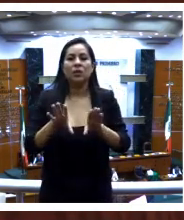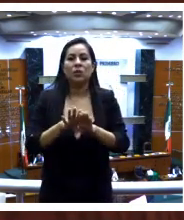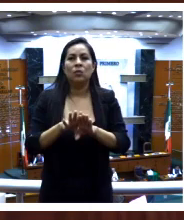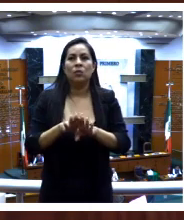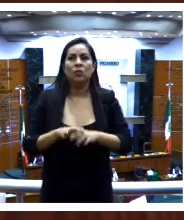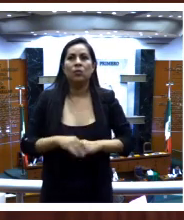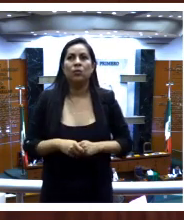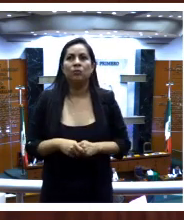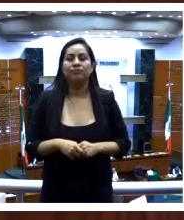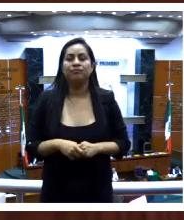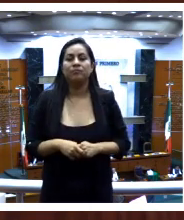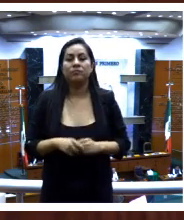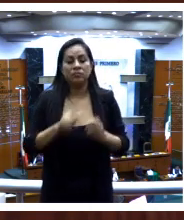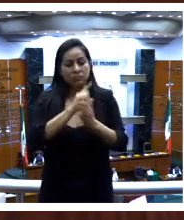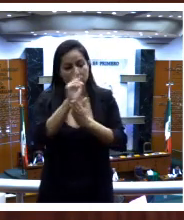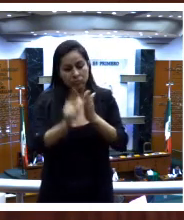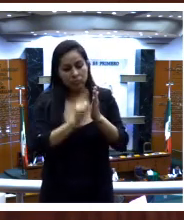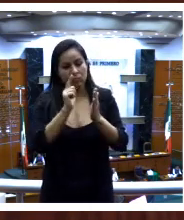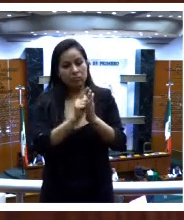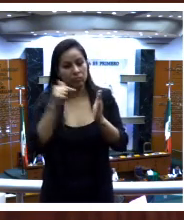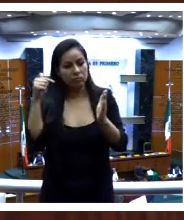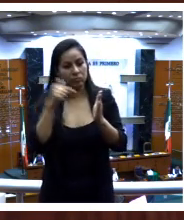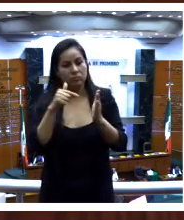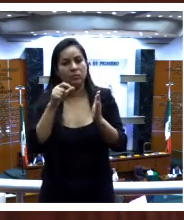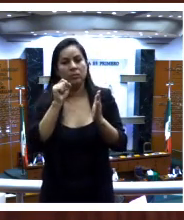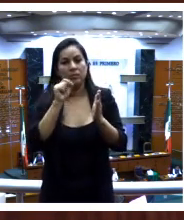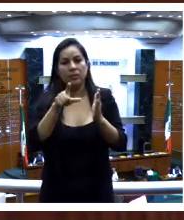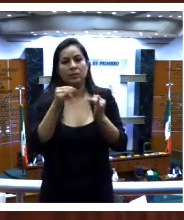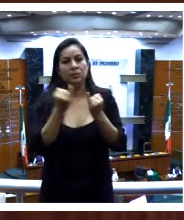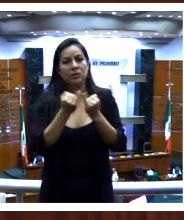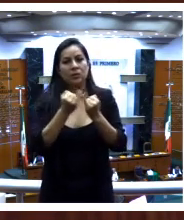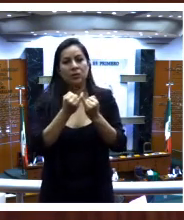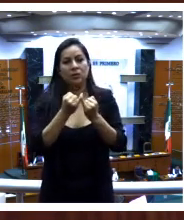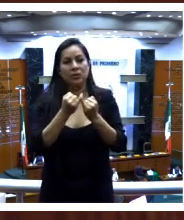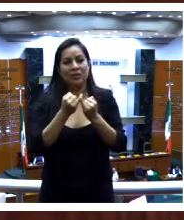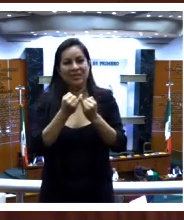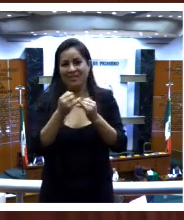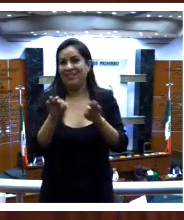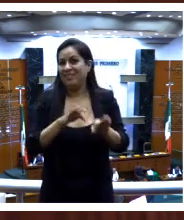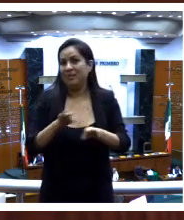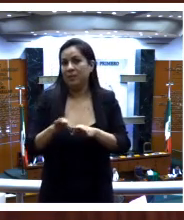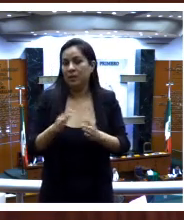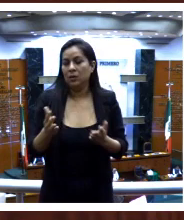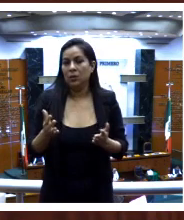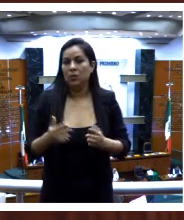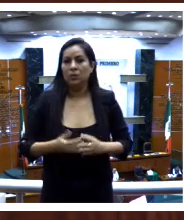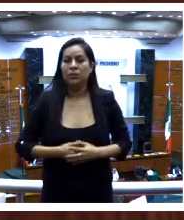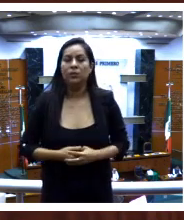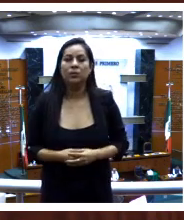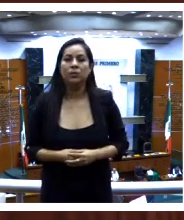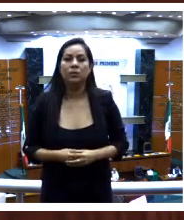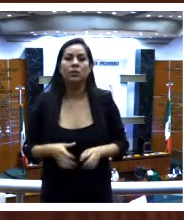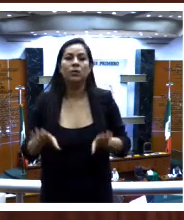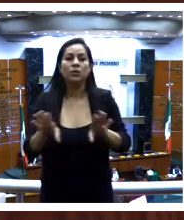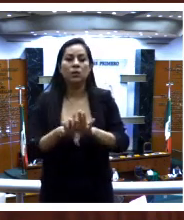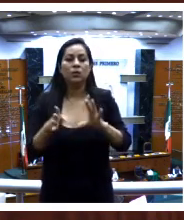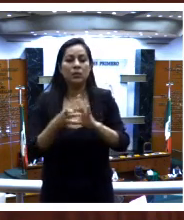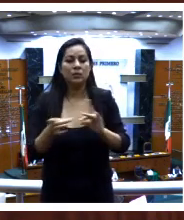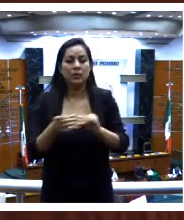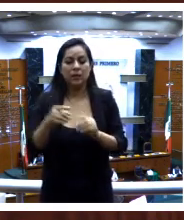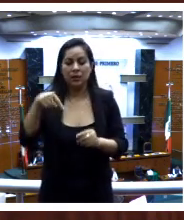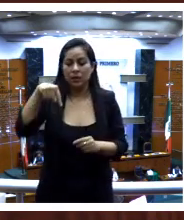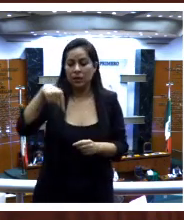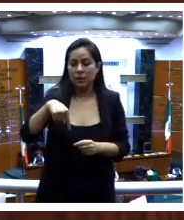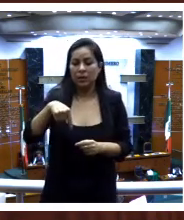en la parte legal, pero también en la parte operativa. Y como señalé aquí